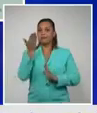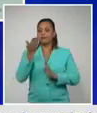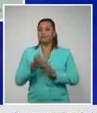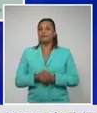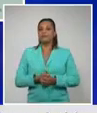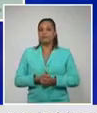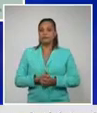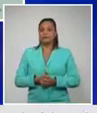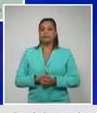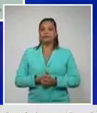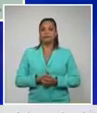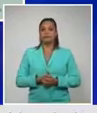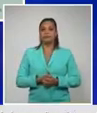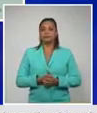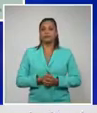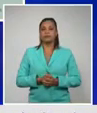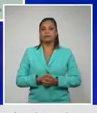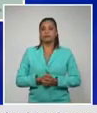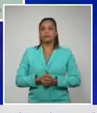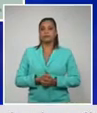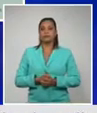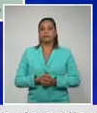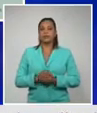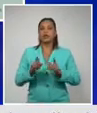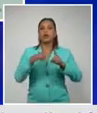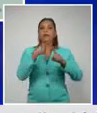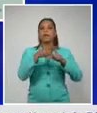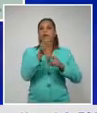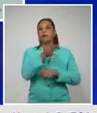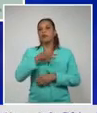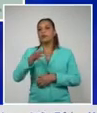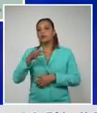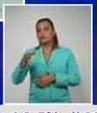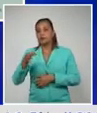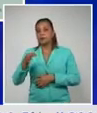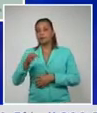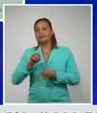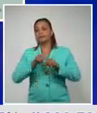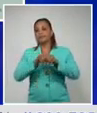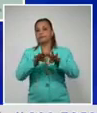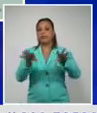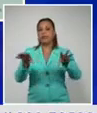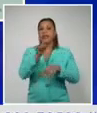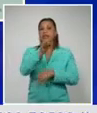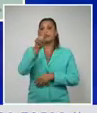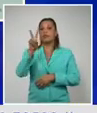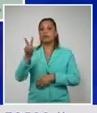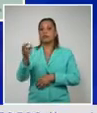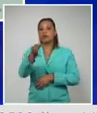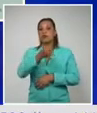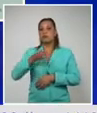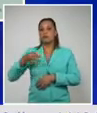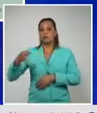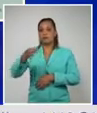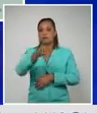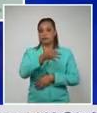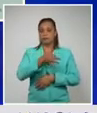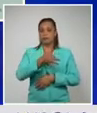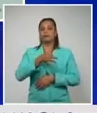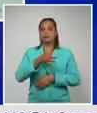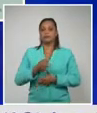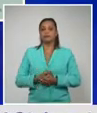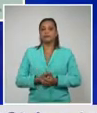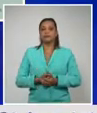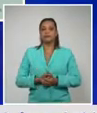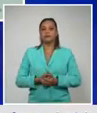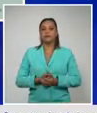provincia. Por municipio, además disperso en 12 de sus 13 municipios.